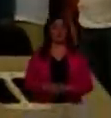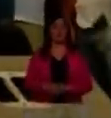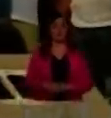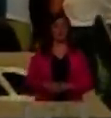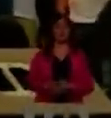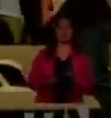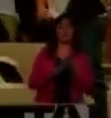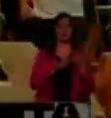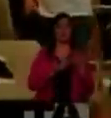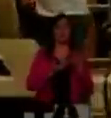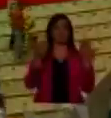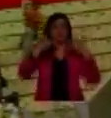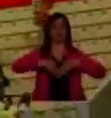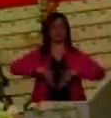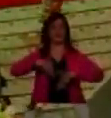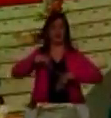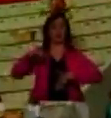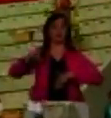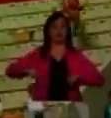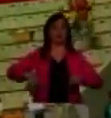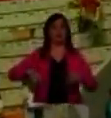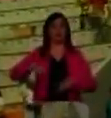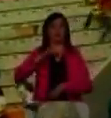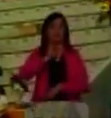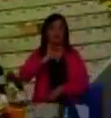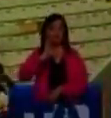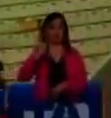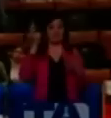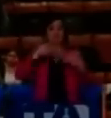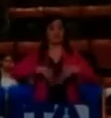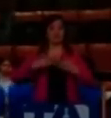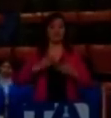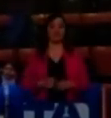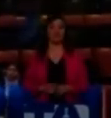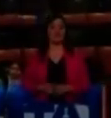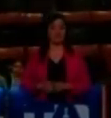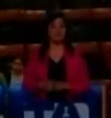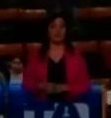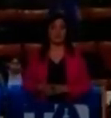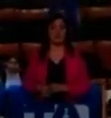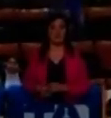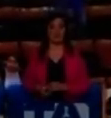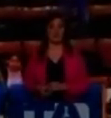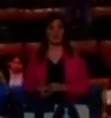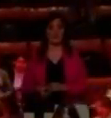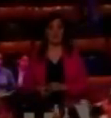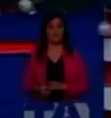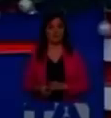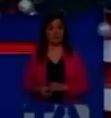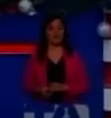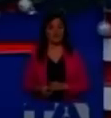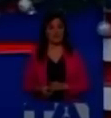El evento concluyó con Moreno cantando para los pocos que quedaron en el Coliseo Rumiñahui. En Quito, Andrea Samaniego, 24 horas.